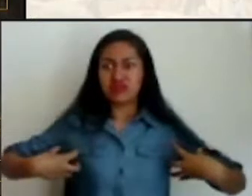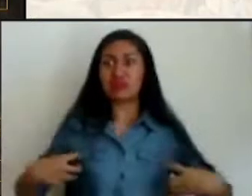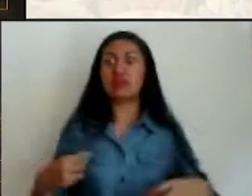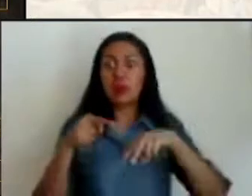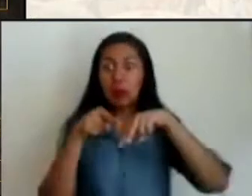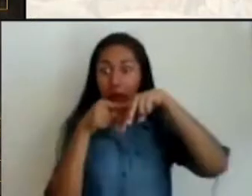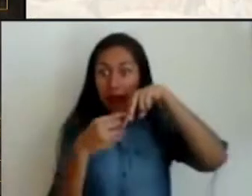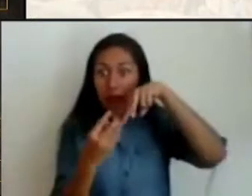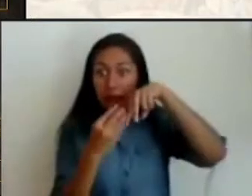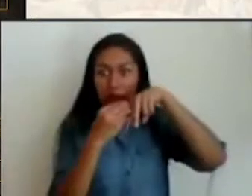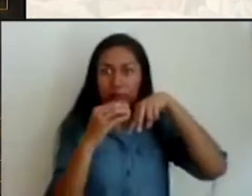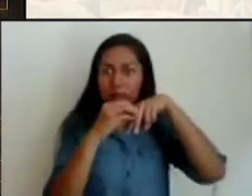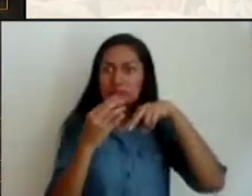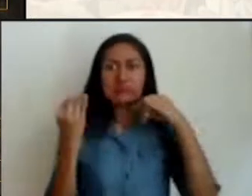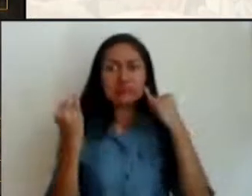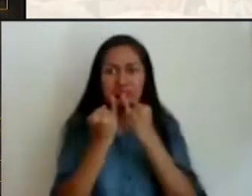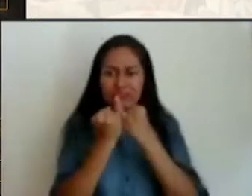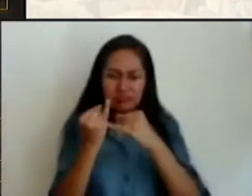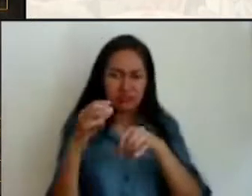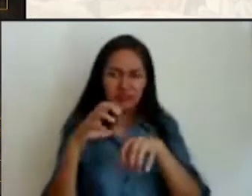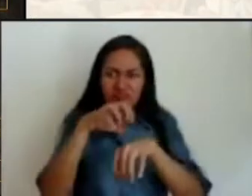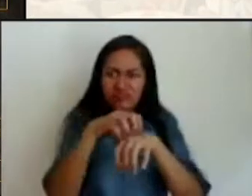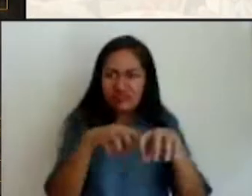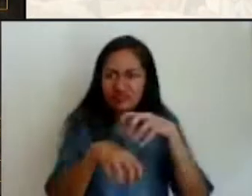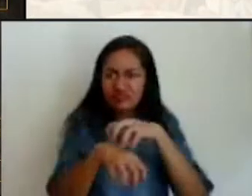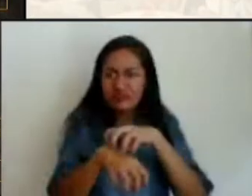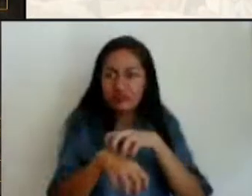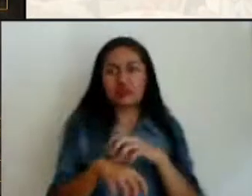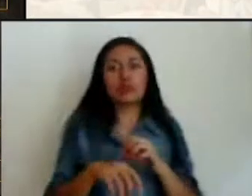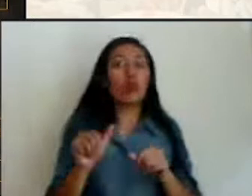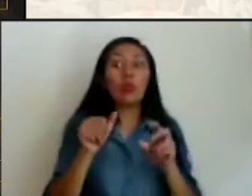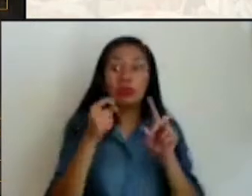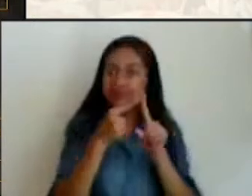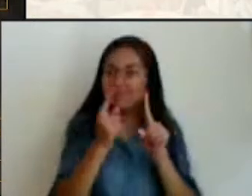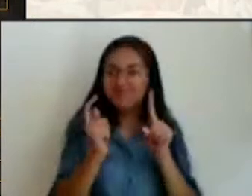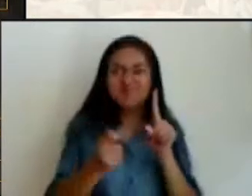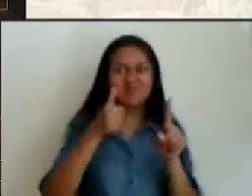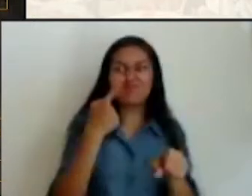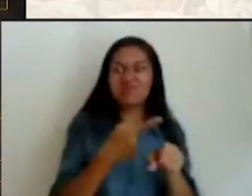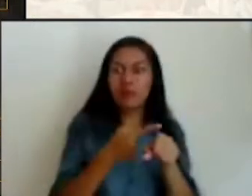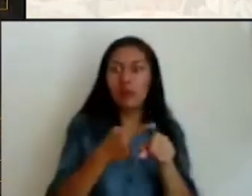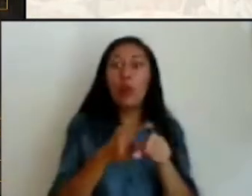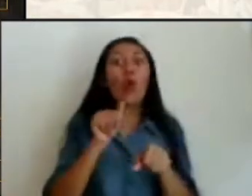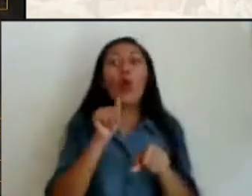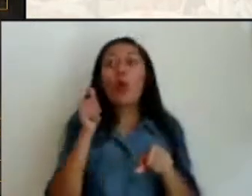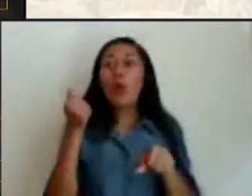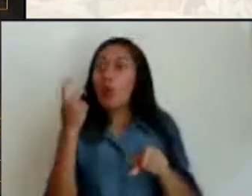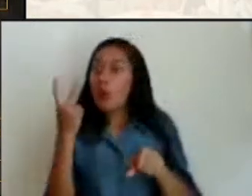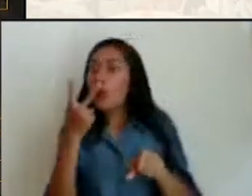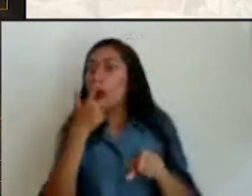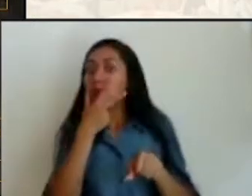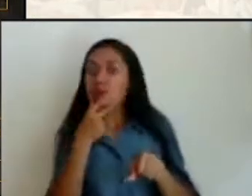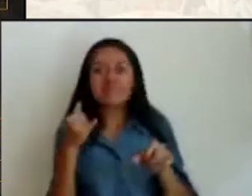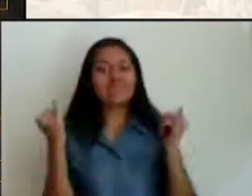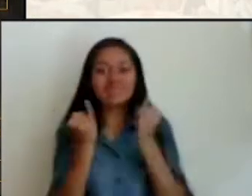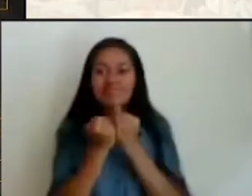oficial de sanidad del barco declara un enfermo, y había dos más que eran sospechosos. La medida novedosa que se da en Venecia, y nos presentó